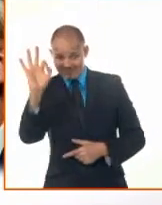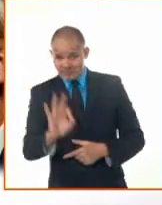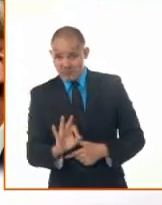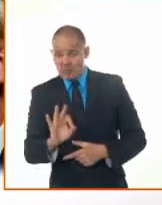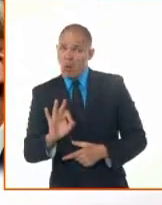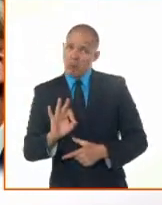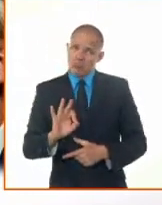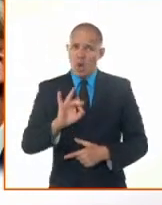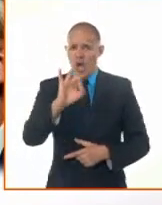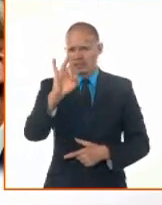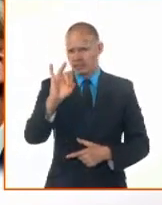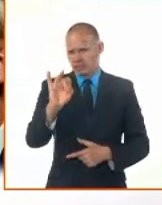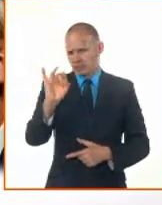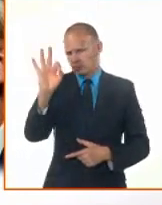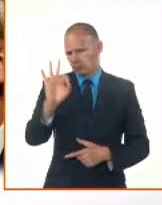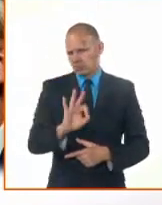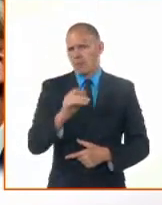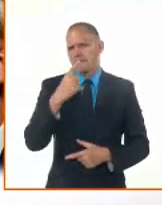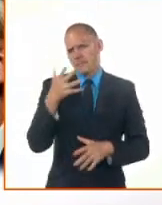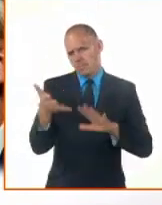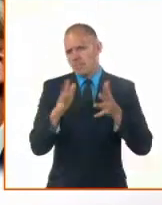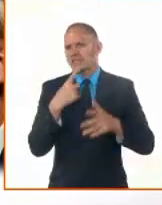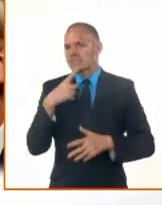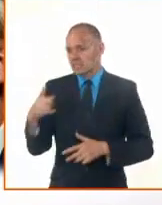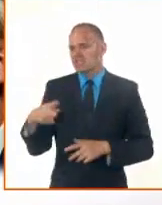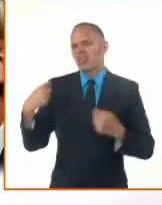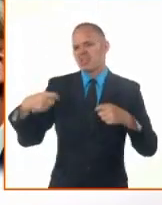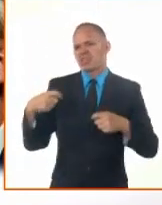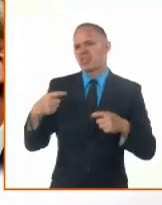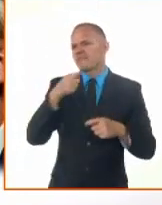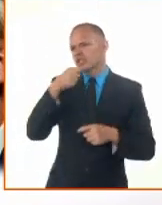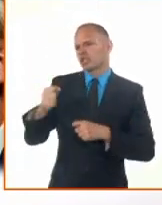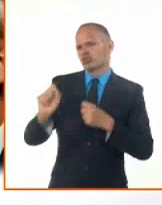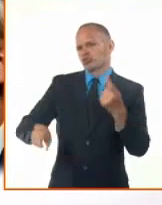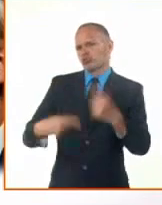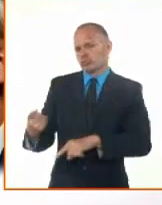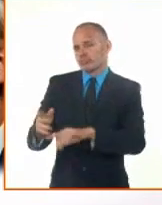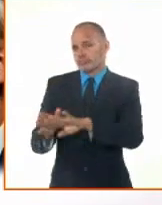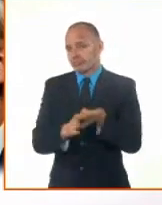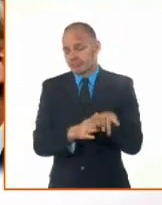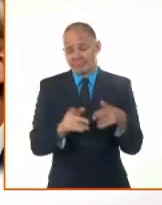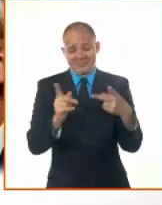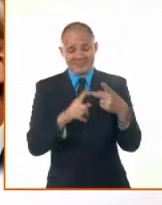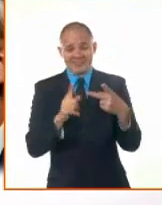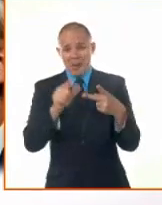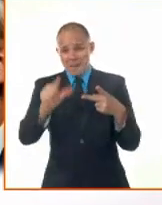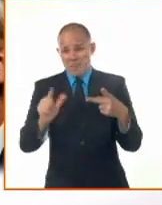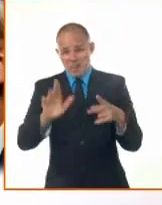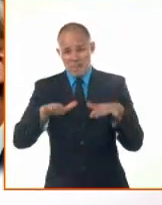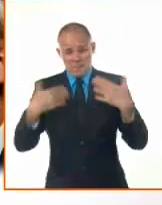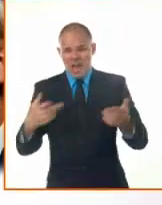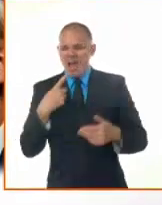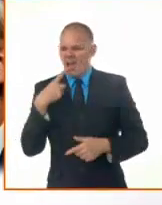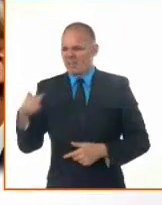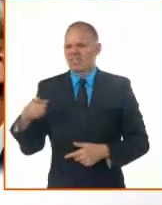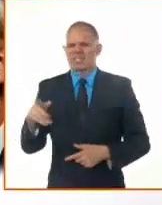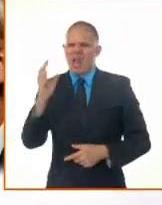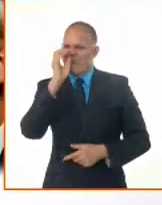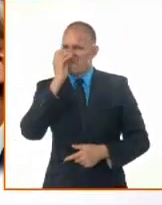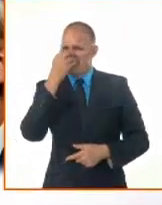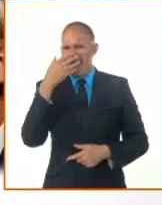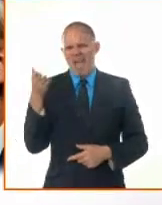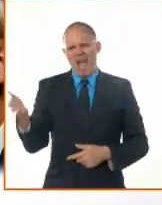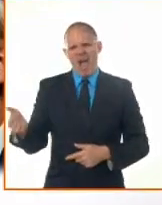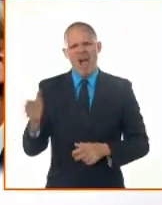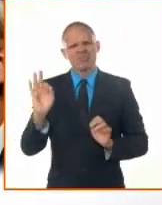70 por ciento estoy cansado De todo estos show de Trump esto también es un sentimiento que está teniendo mayoría